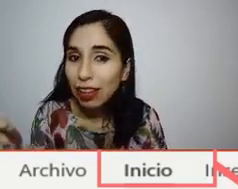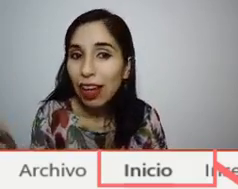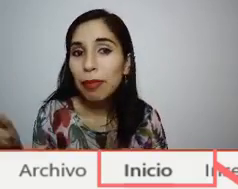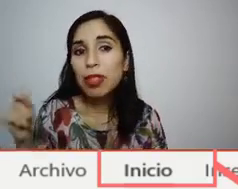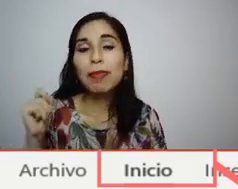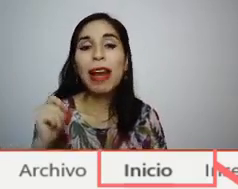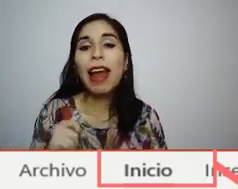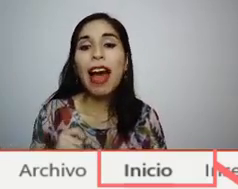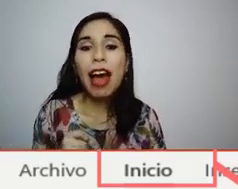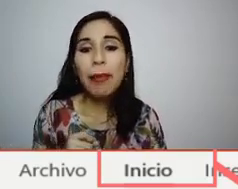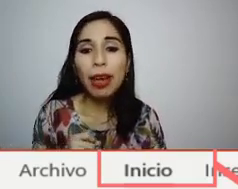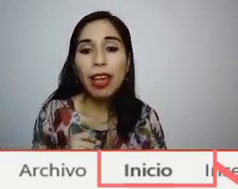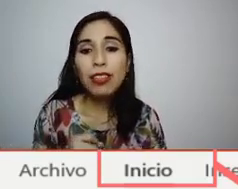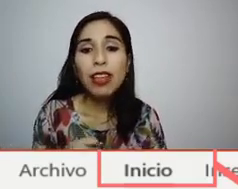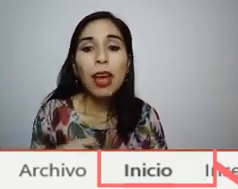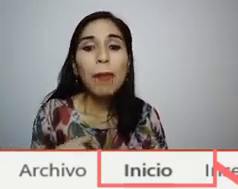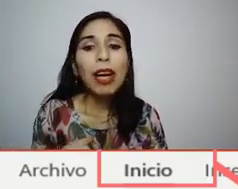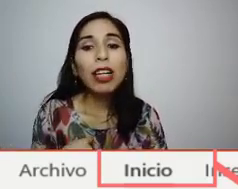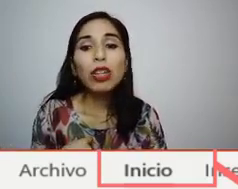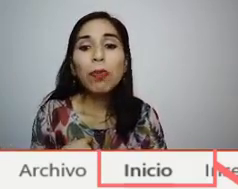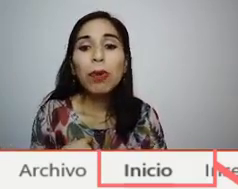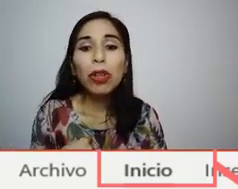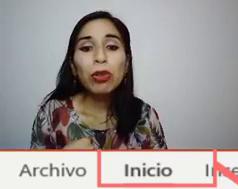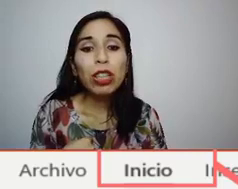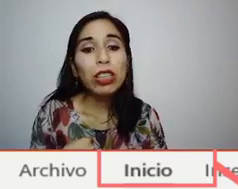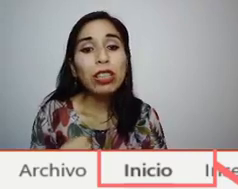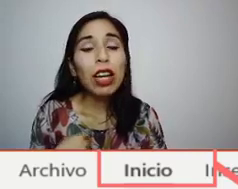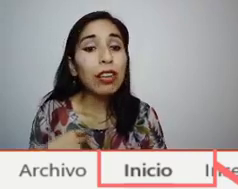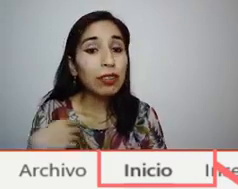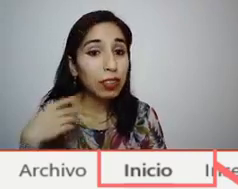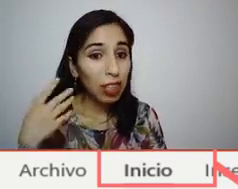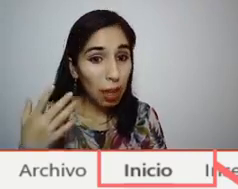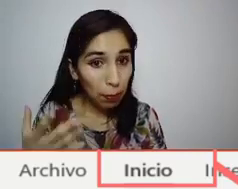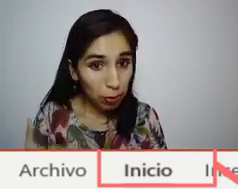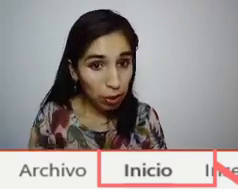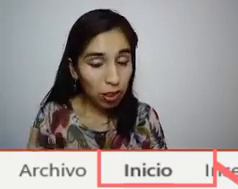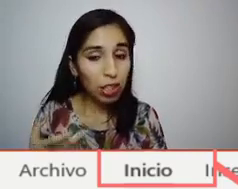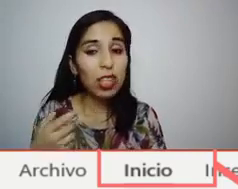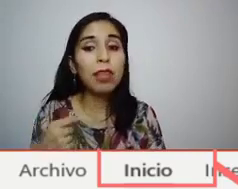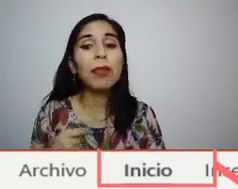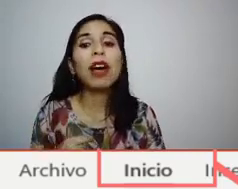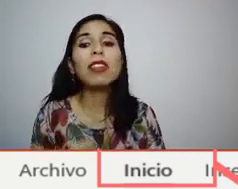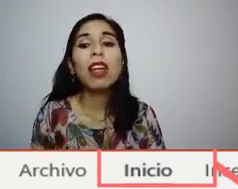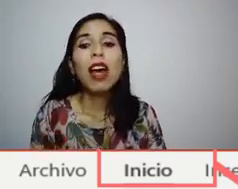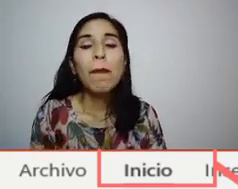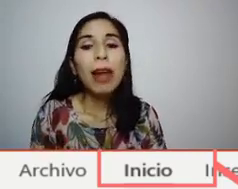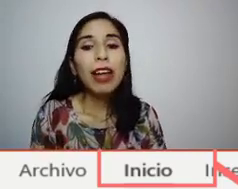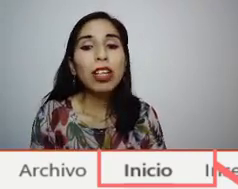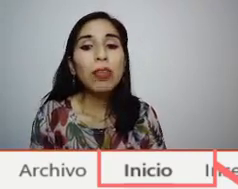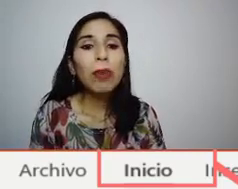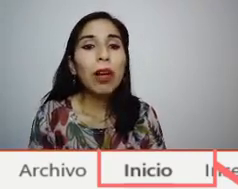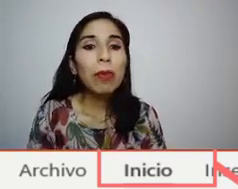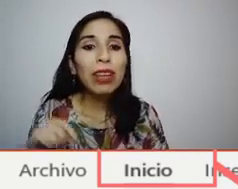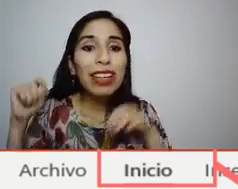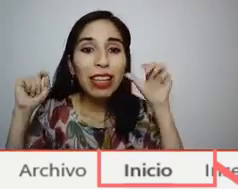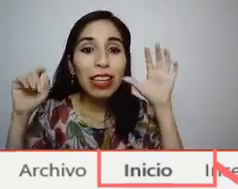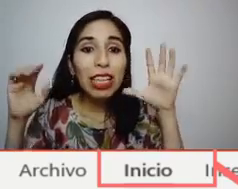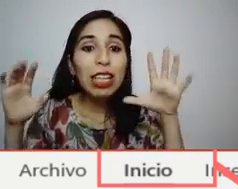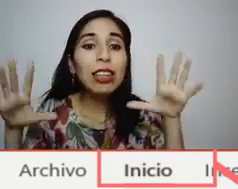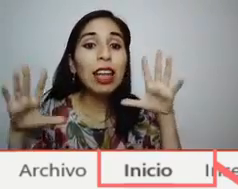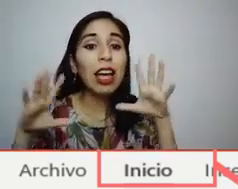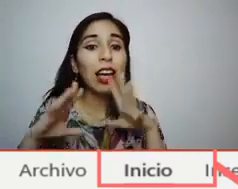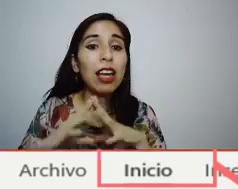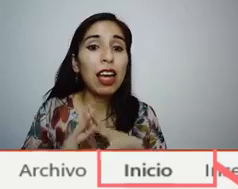resaltar mis palabras para que yo pueda utilizar diapositivas para que yo pueda poner